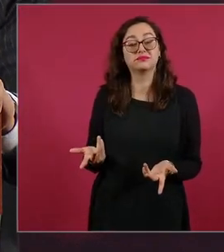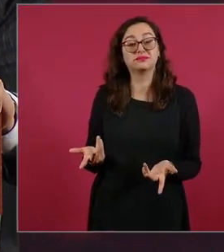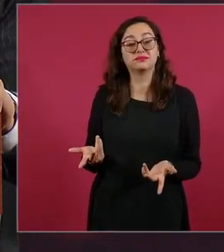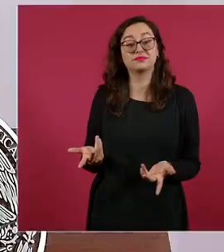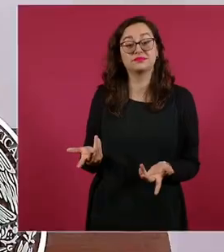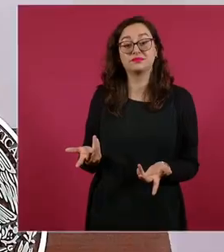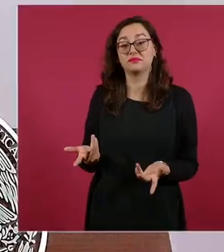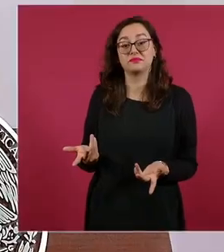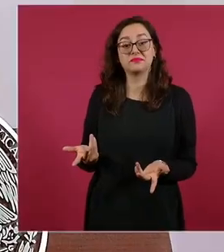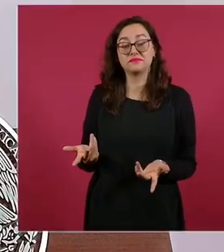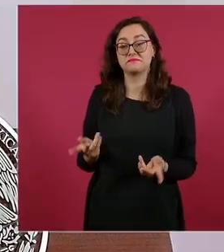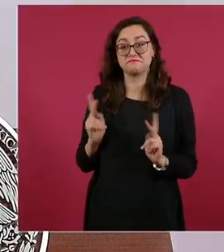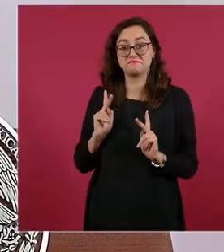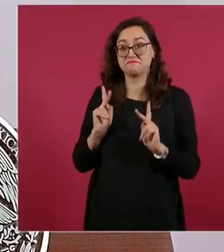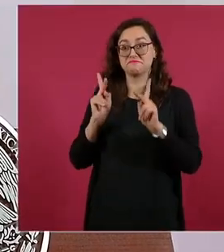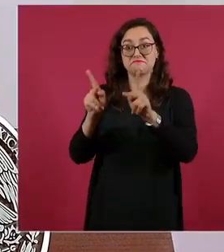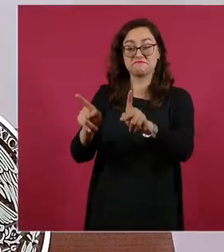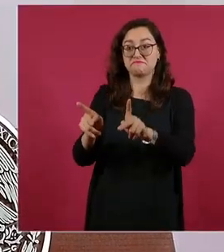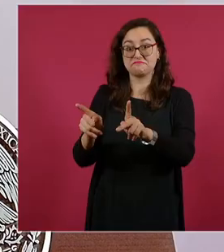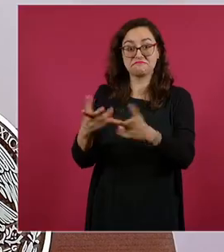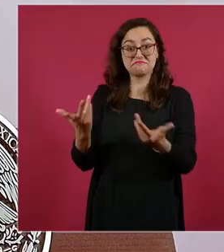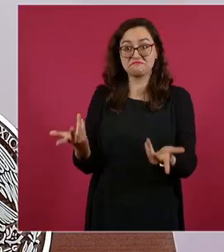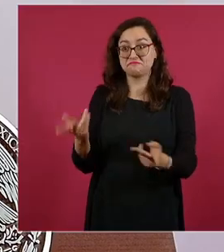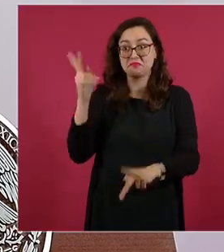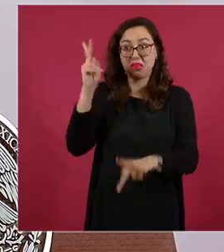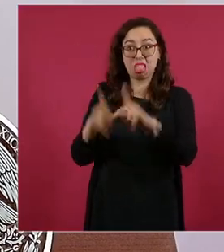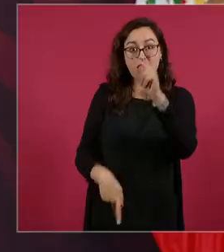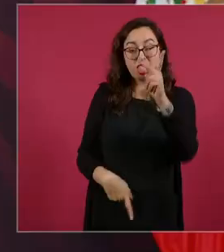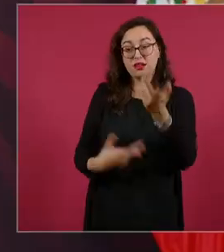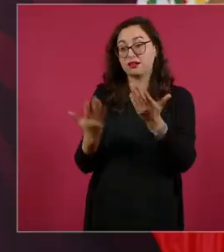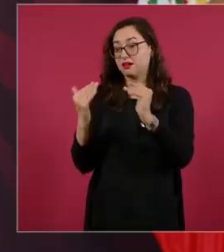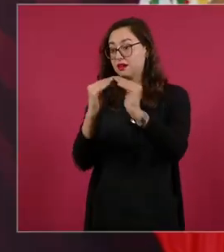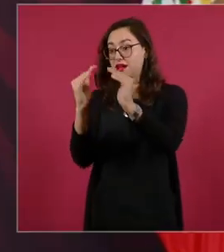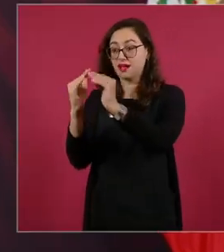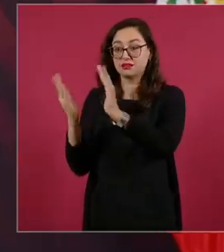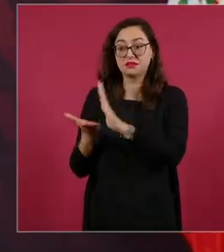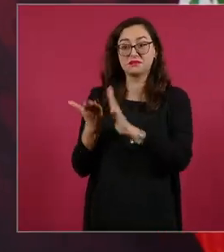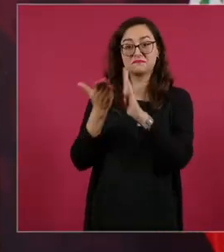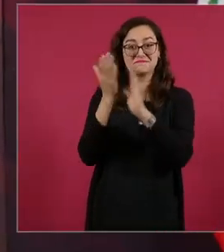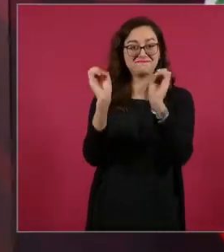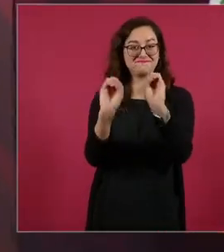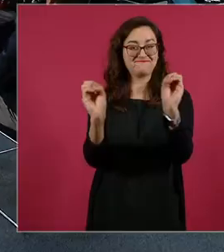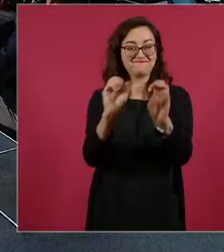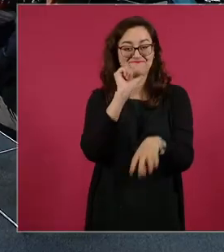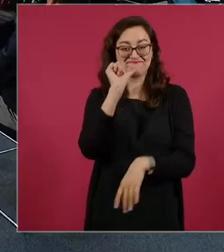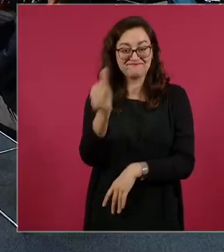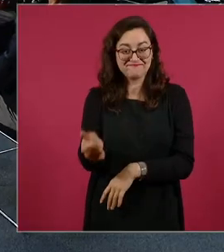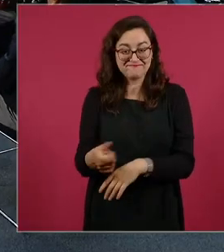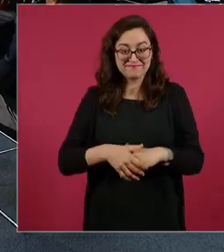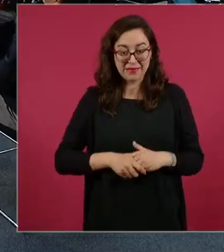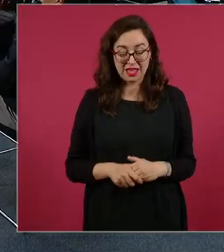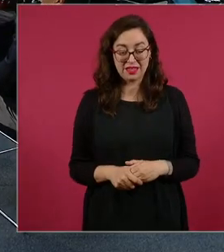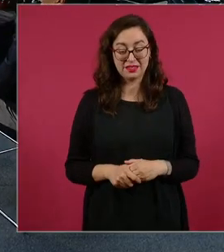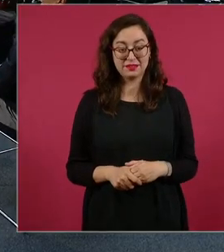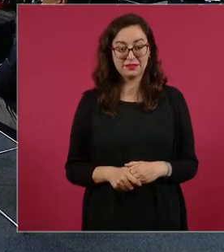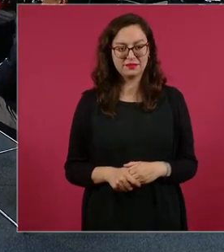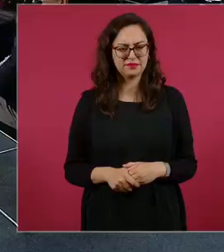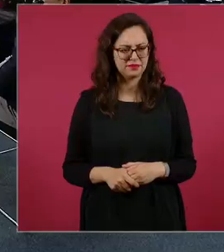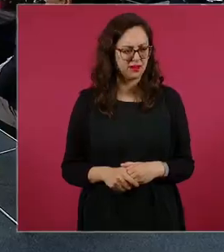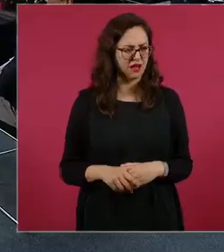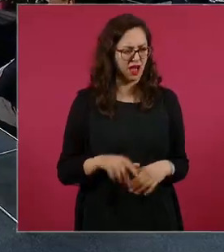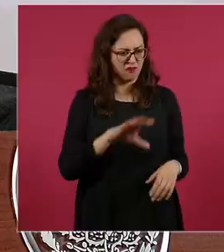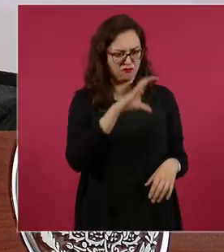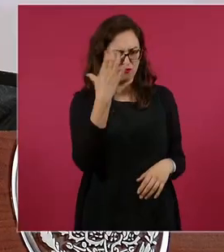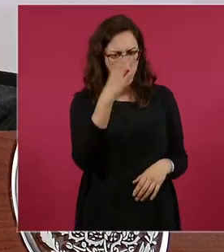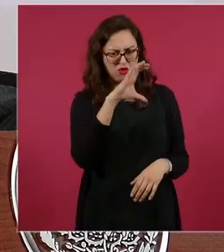porque no se hicieron las viviendas ¿no tienes ahí las imágenes